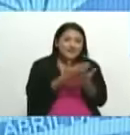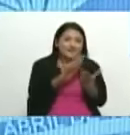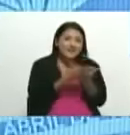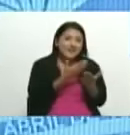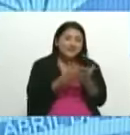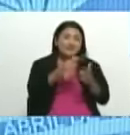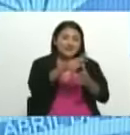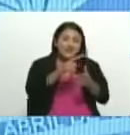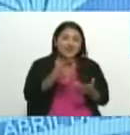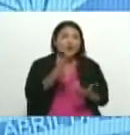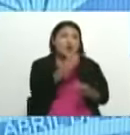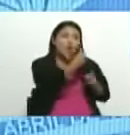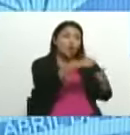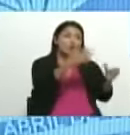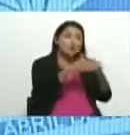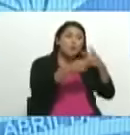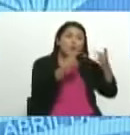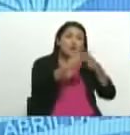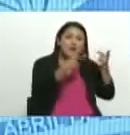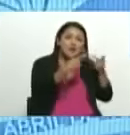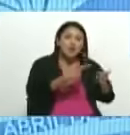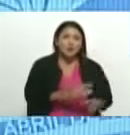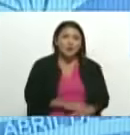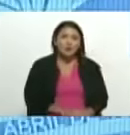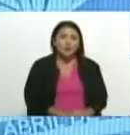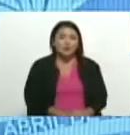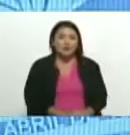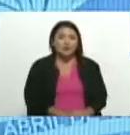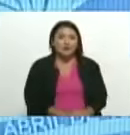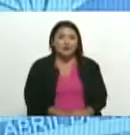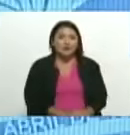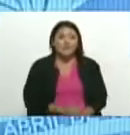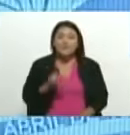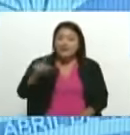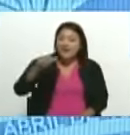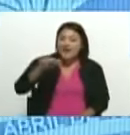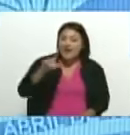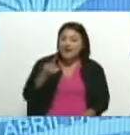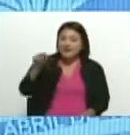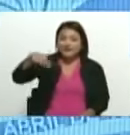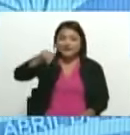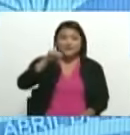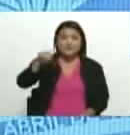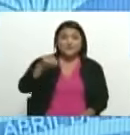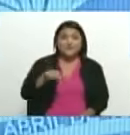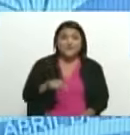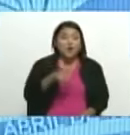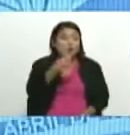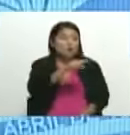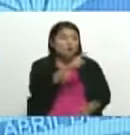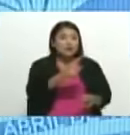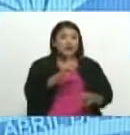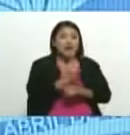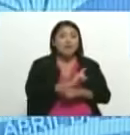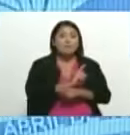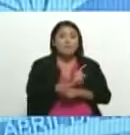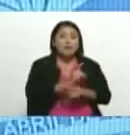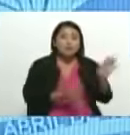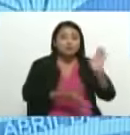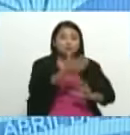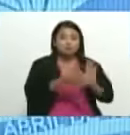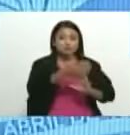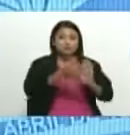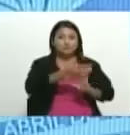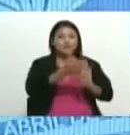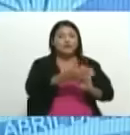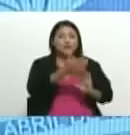otras, de los otros partidos. El doctor Regoxal era el testigo nacional de Acción Democrática. Y cuando los otros testigos salían, porque tenían que salir a cumplir